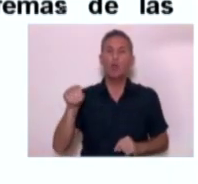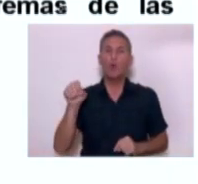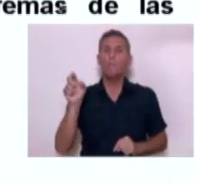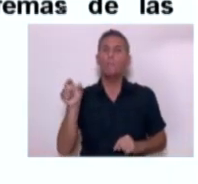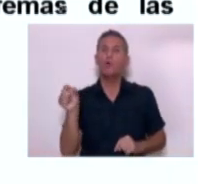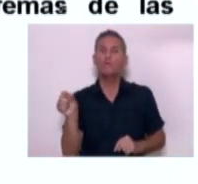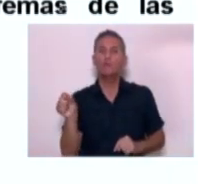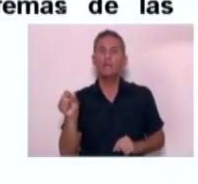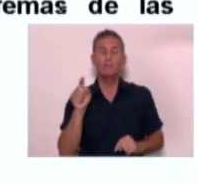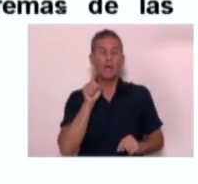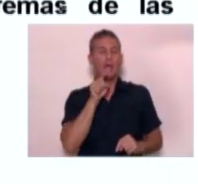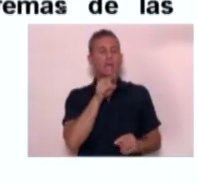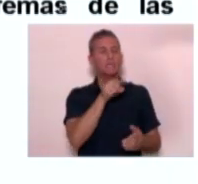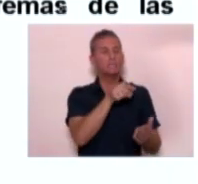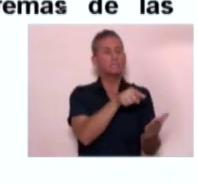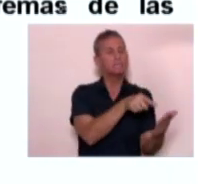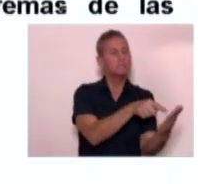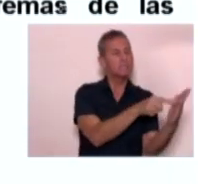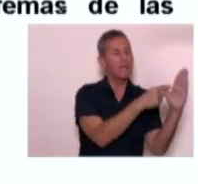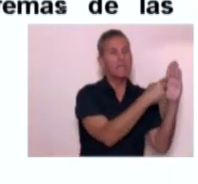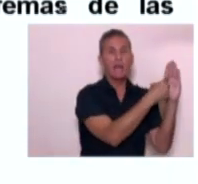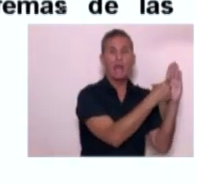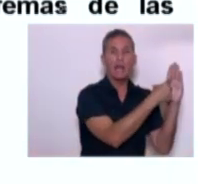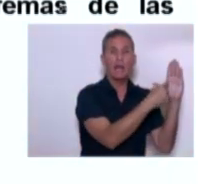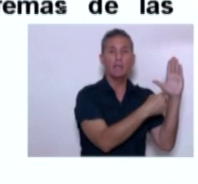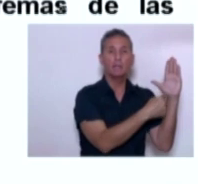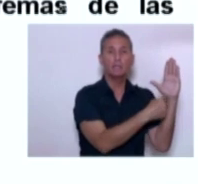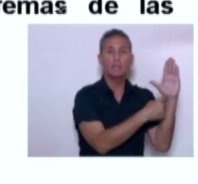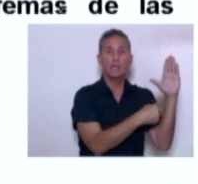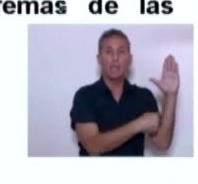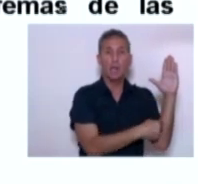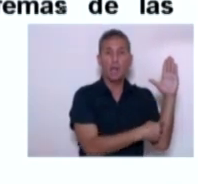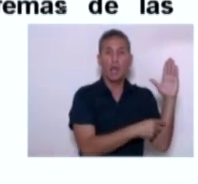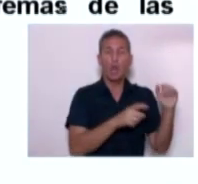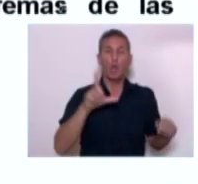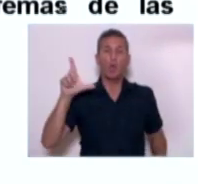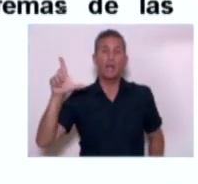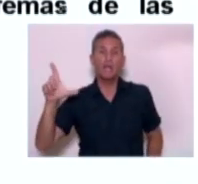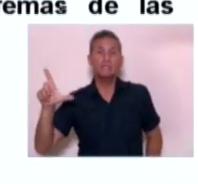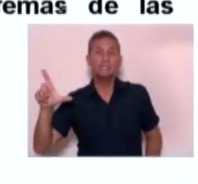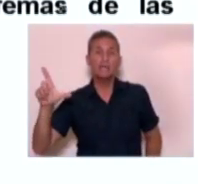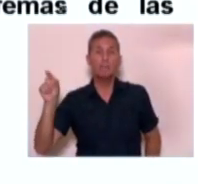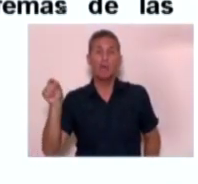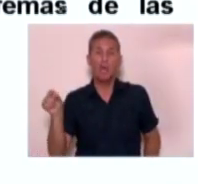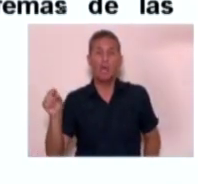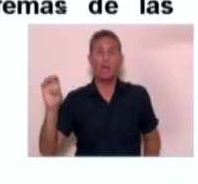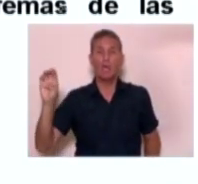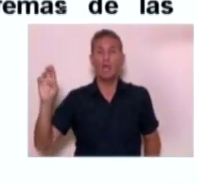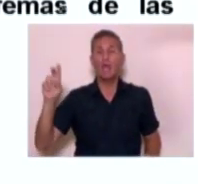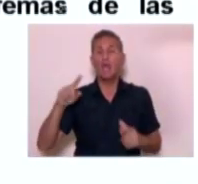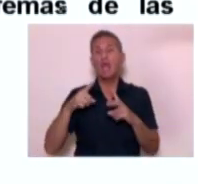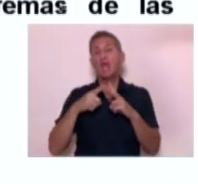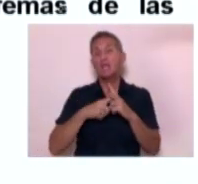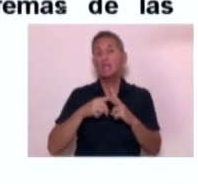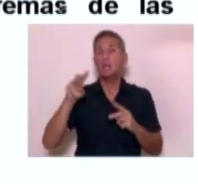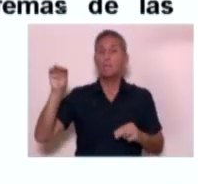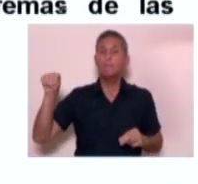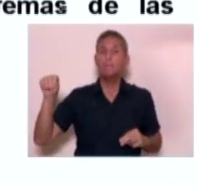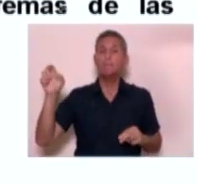partir de los morfemas, van a señalar los lexemas y los morfemas de las siguientes formas verbales